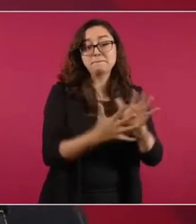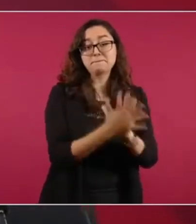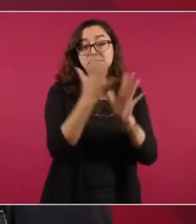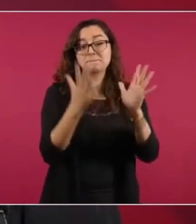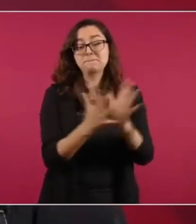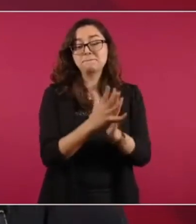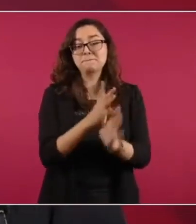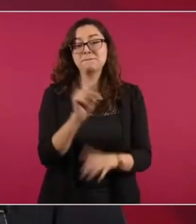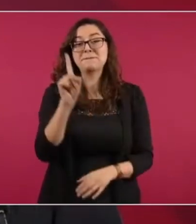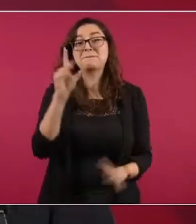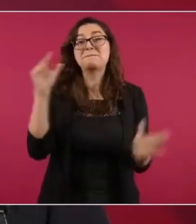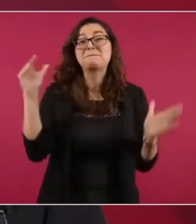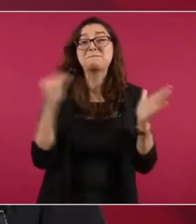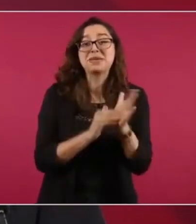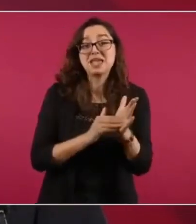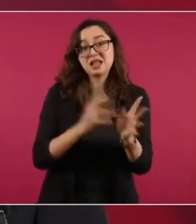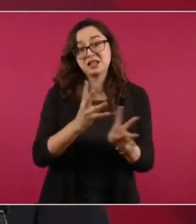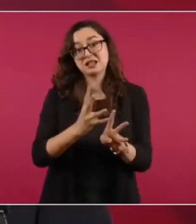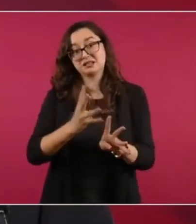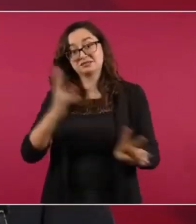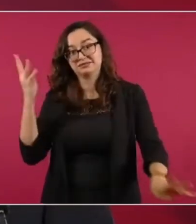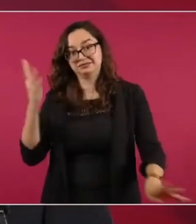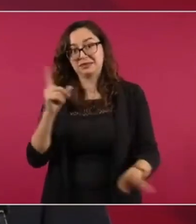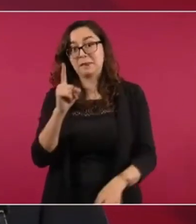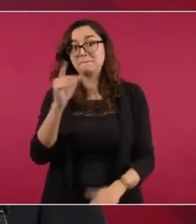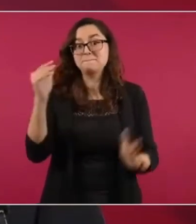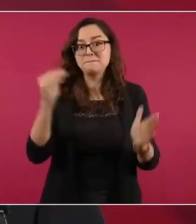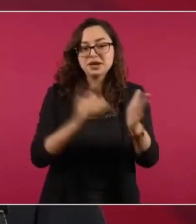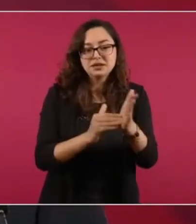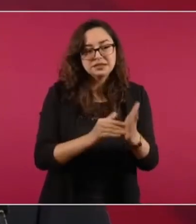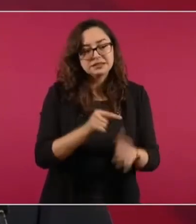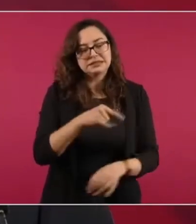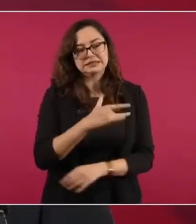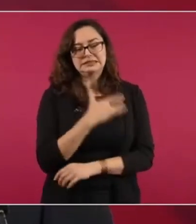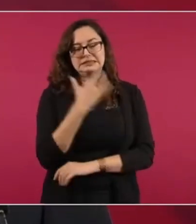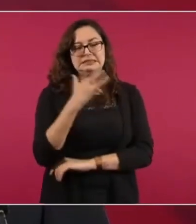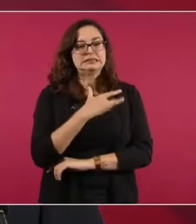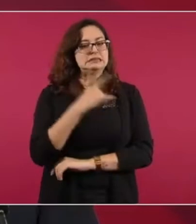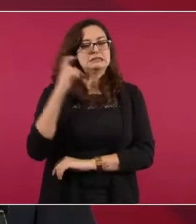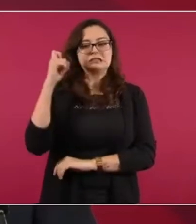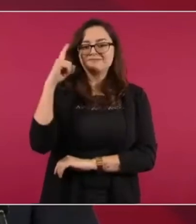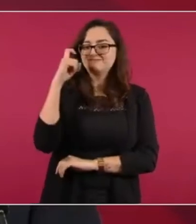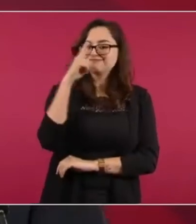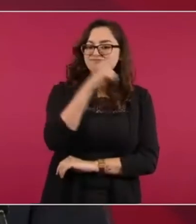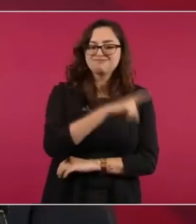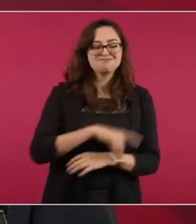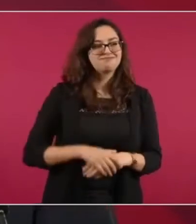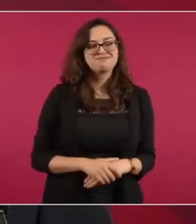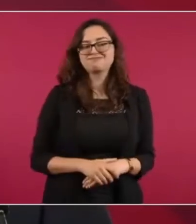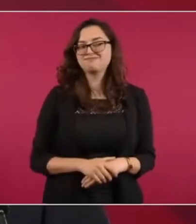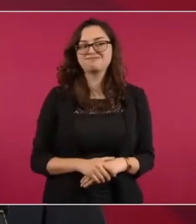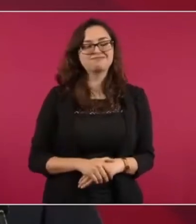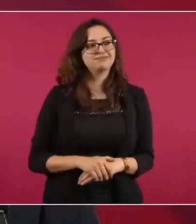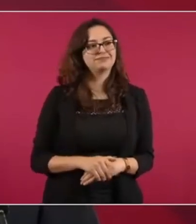y que ella veía muy difícil, ¿no?, el llegar, pero